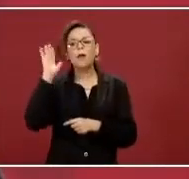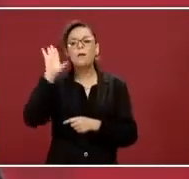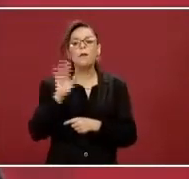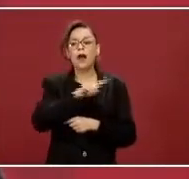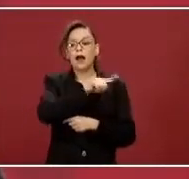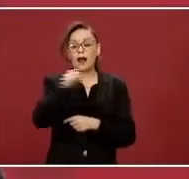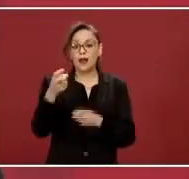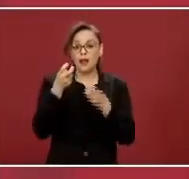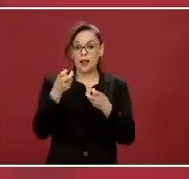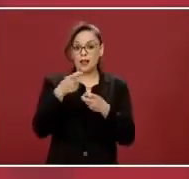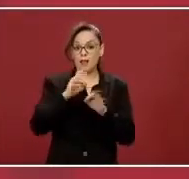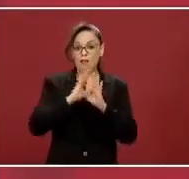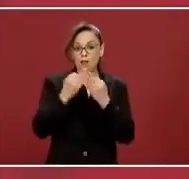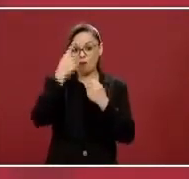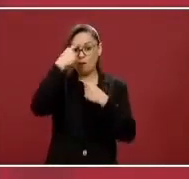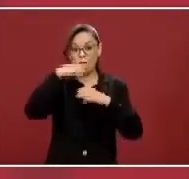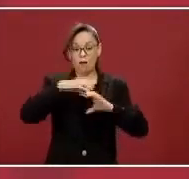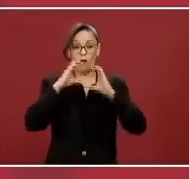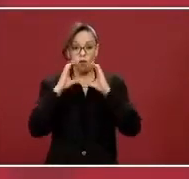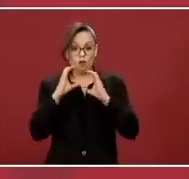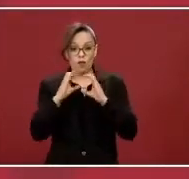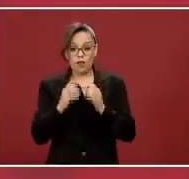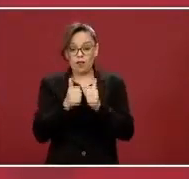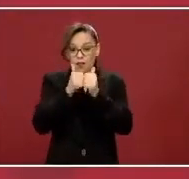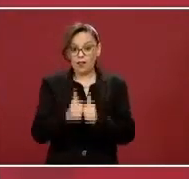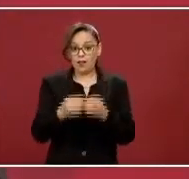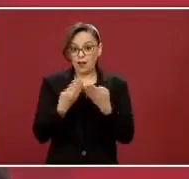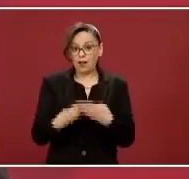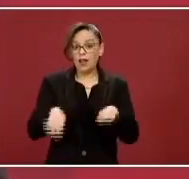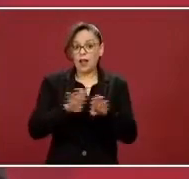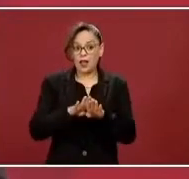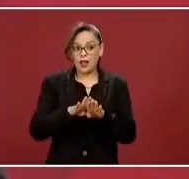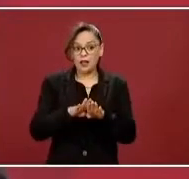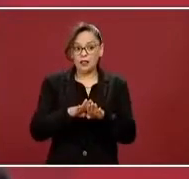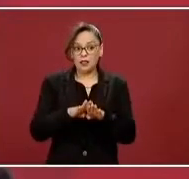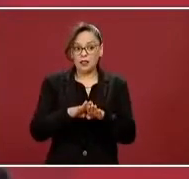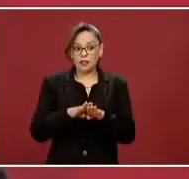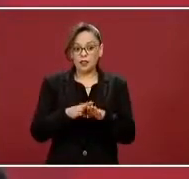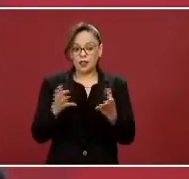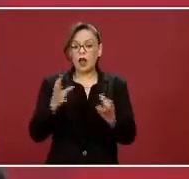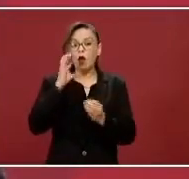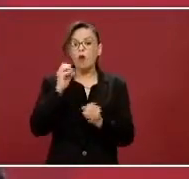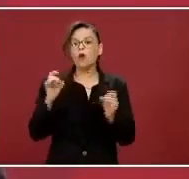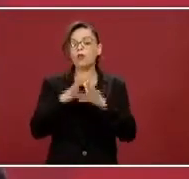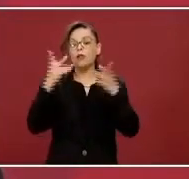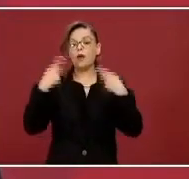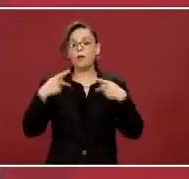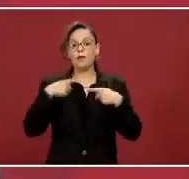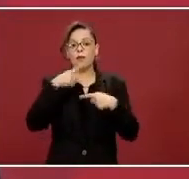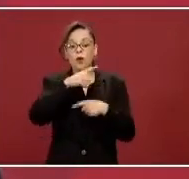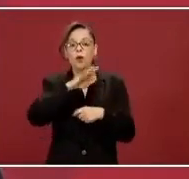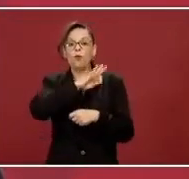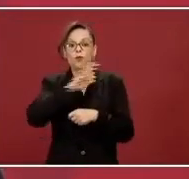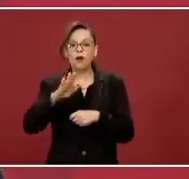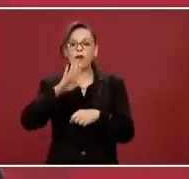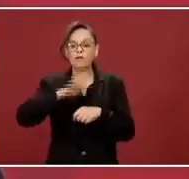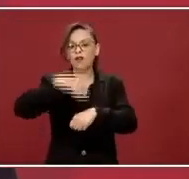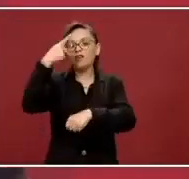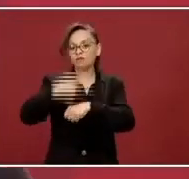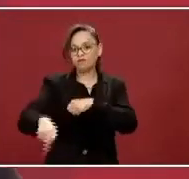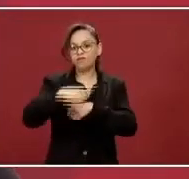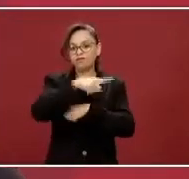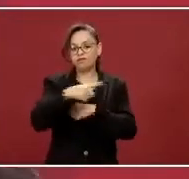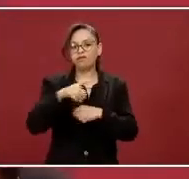proteger a quienes se quedan en casa y que por lo tanto solo los de alto riesgo de complicarse. Es para todas las personas,